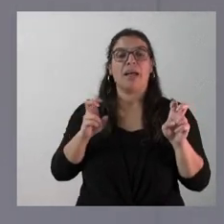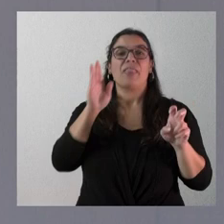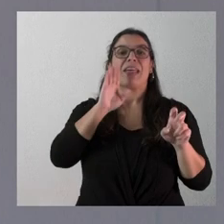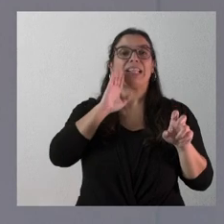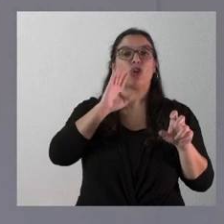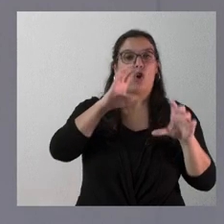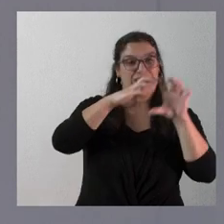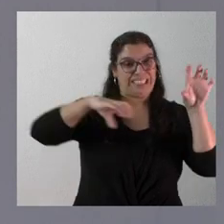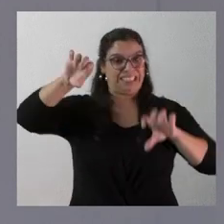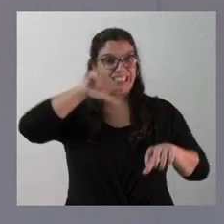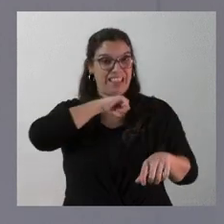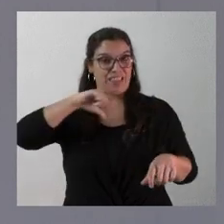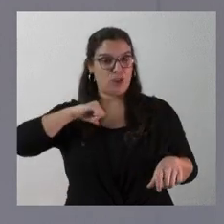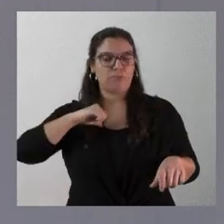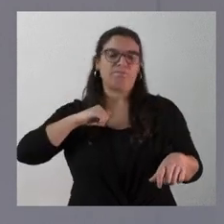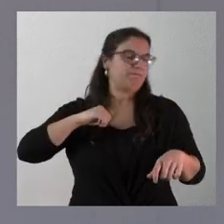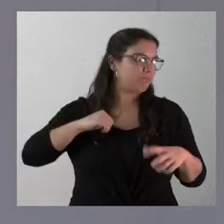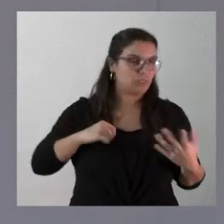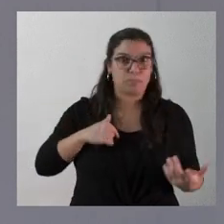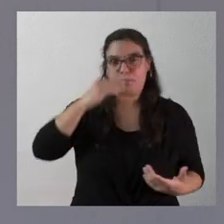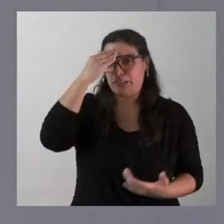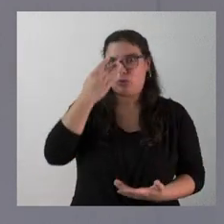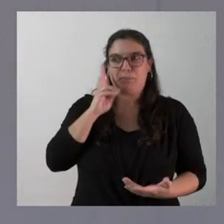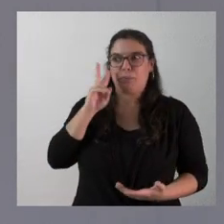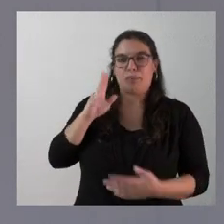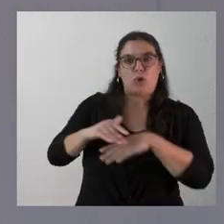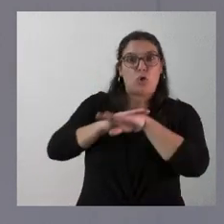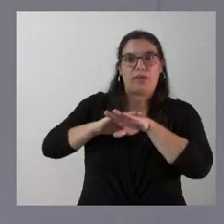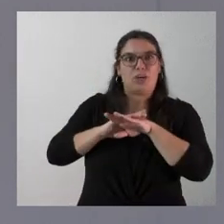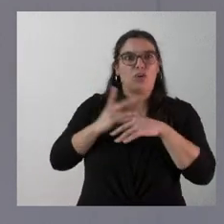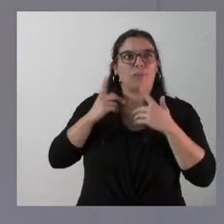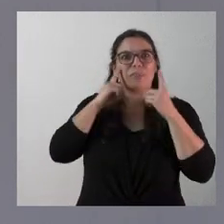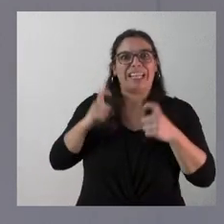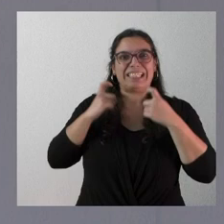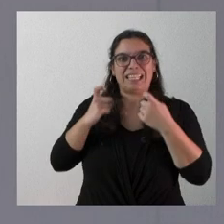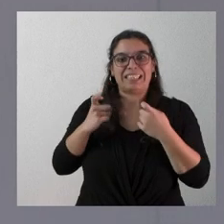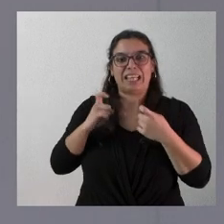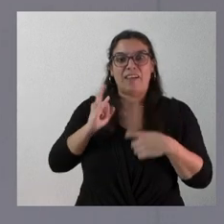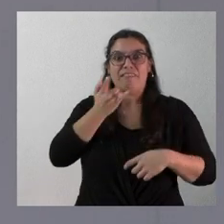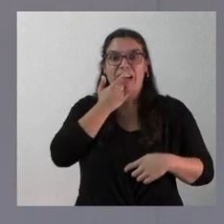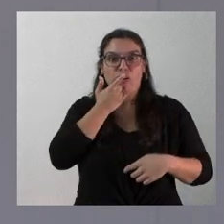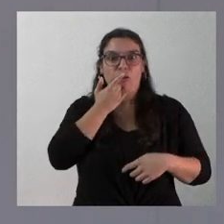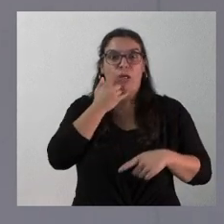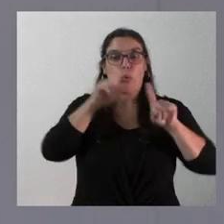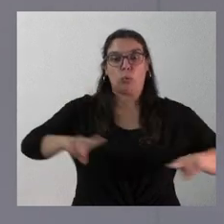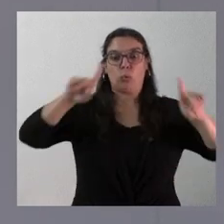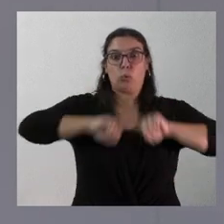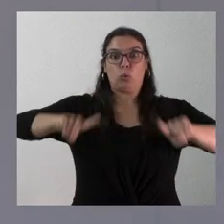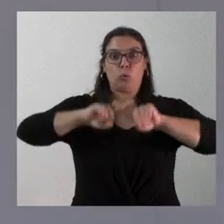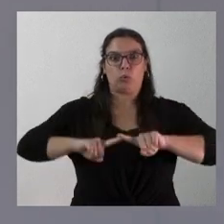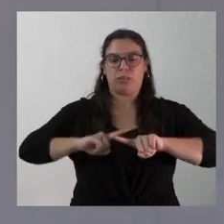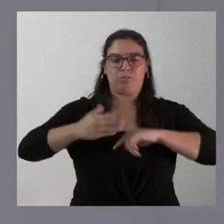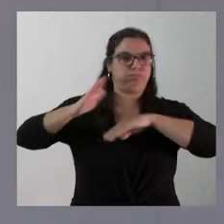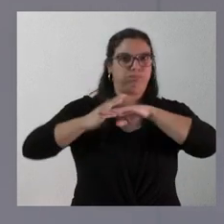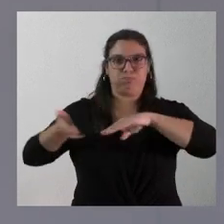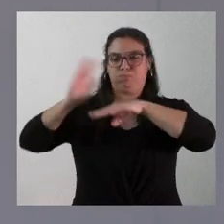Es que yo creo que vimos un gobierno que trata de tapar un error con otro Yo creo que ha sido un